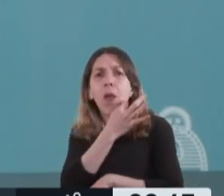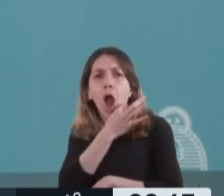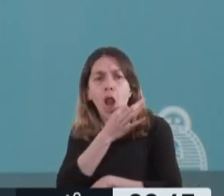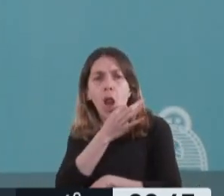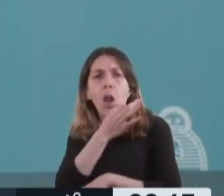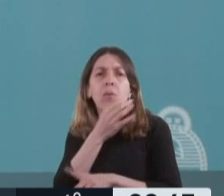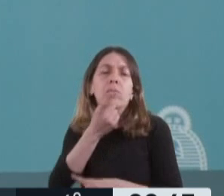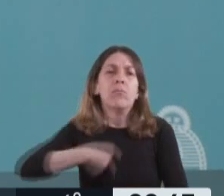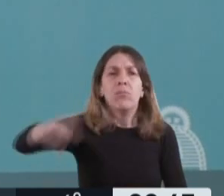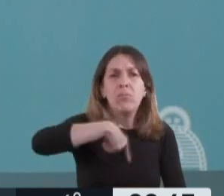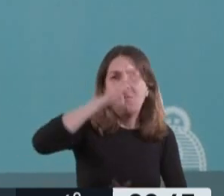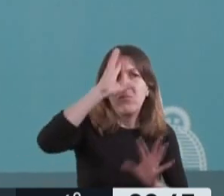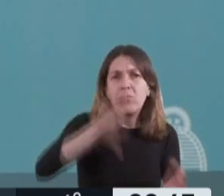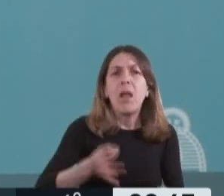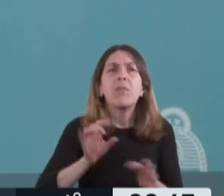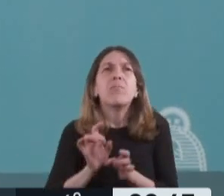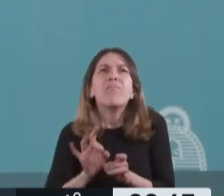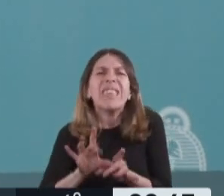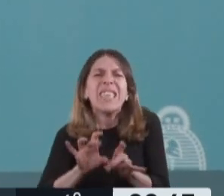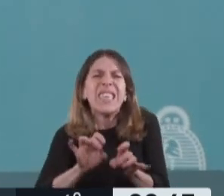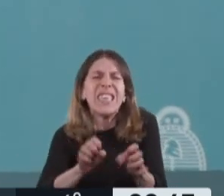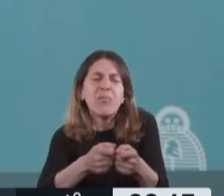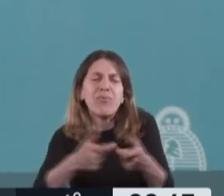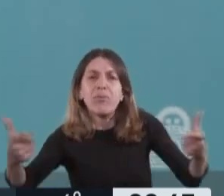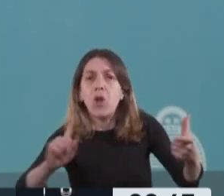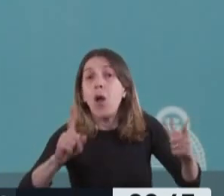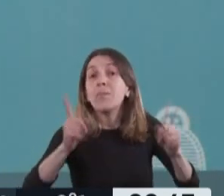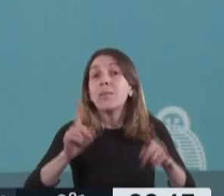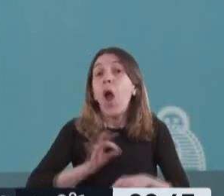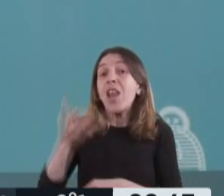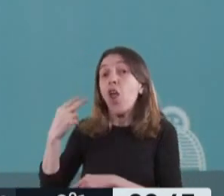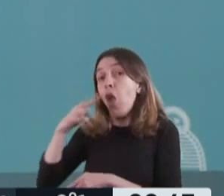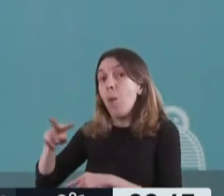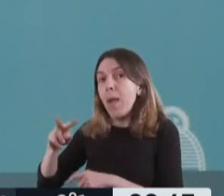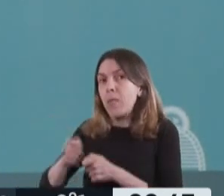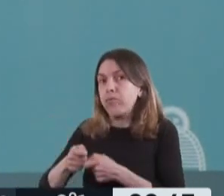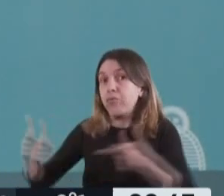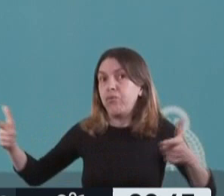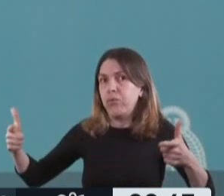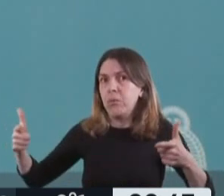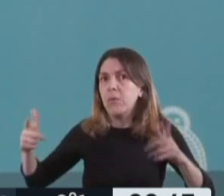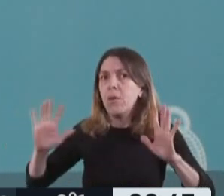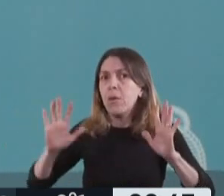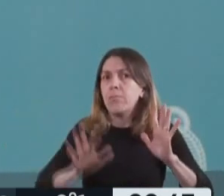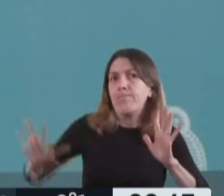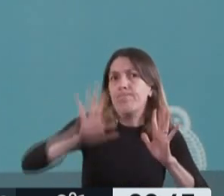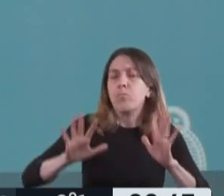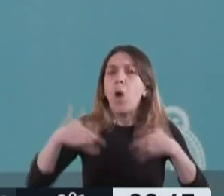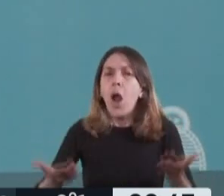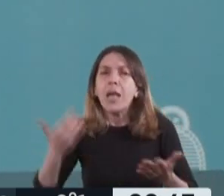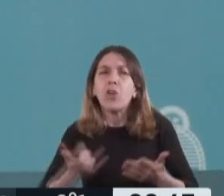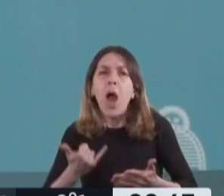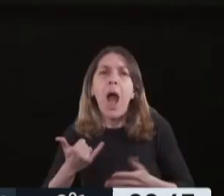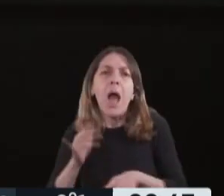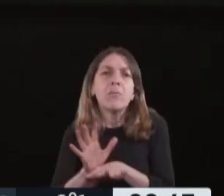no tiene casos endémicos de sarampión desde el año 2000 por lo tanto un caso es un brote y por eso se genera una alerta se generan